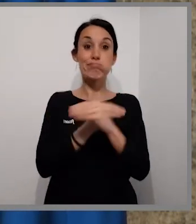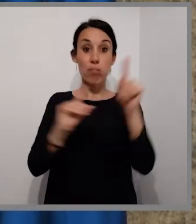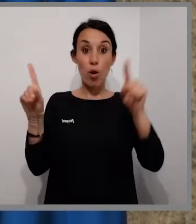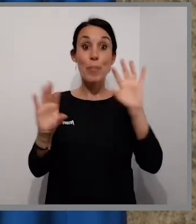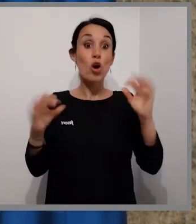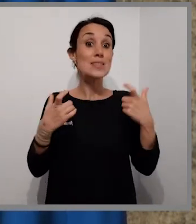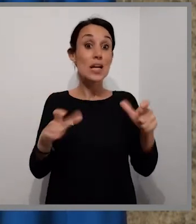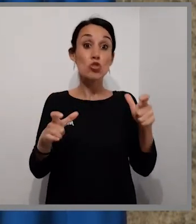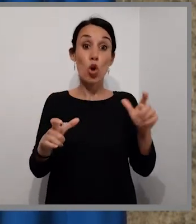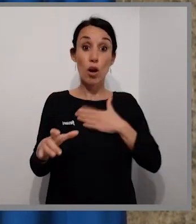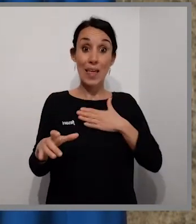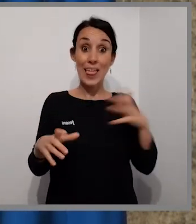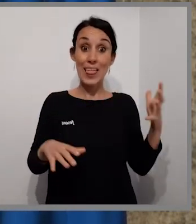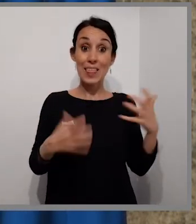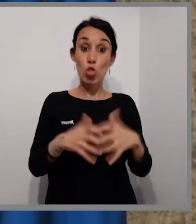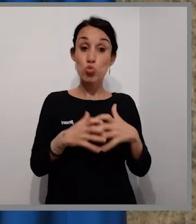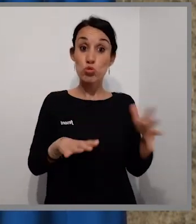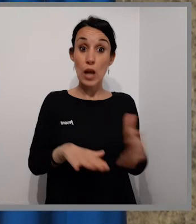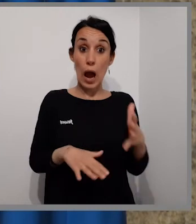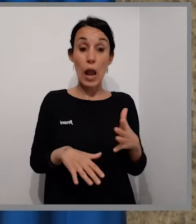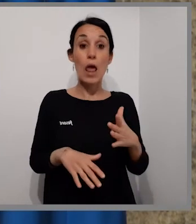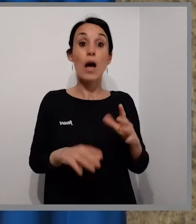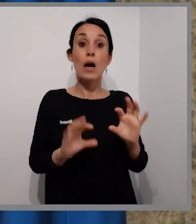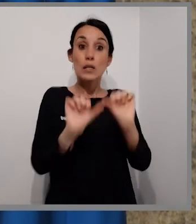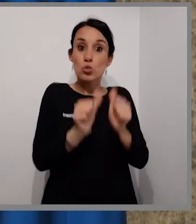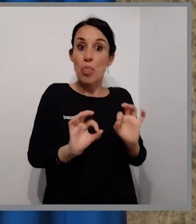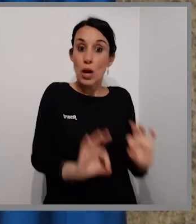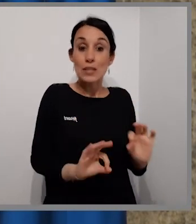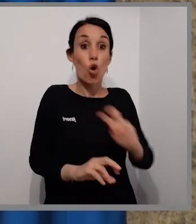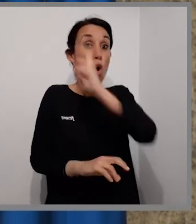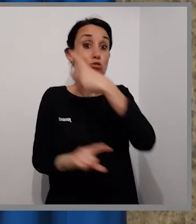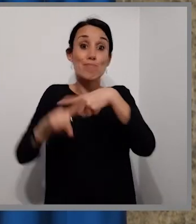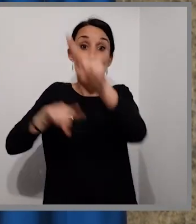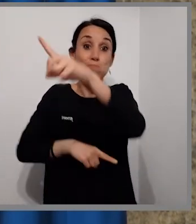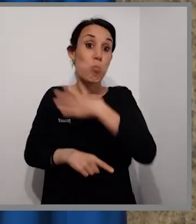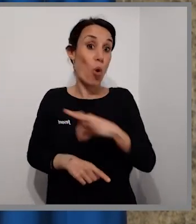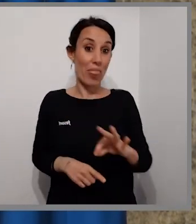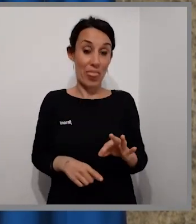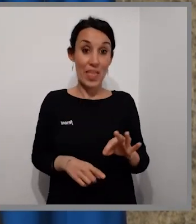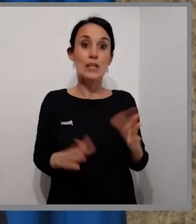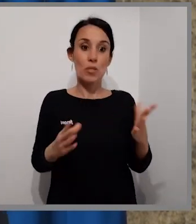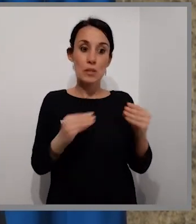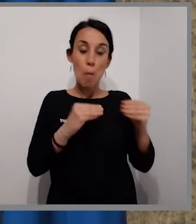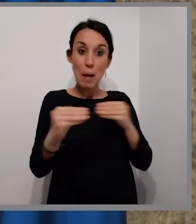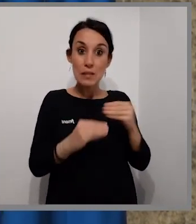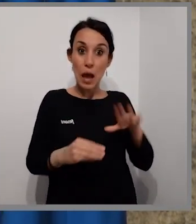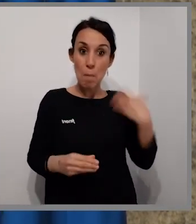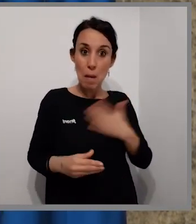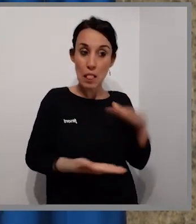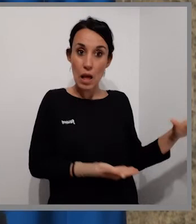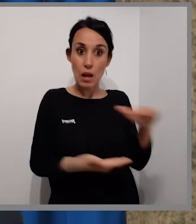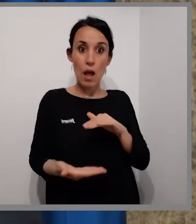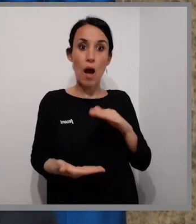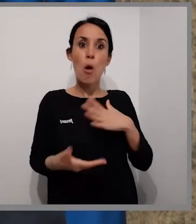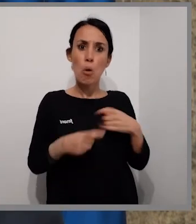sectores industriales determinados y en otros ámbitos tienen otro tipo de sectores. Nosotros lo que queremos es, si tenemos con ese material que va a